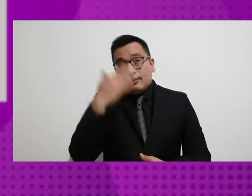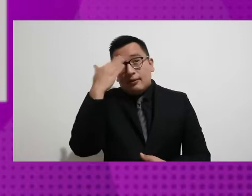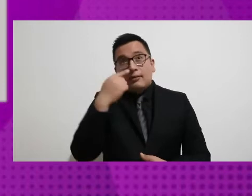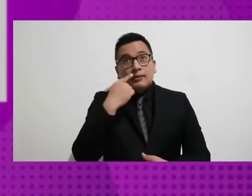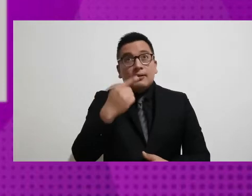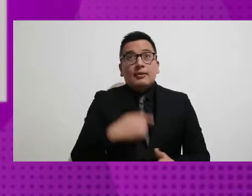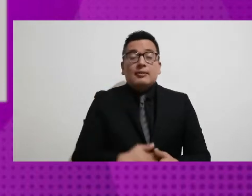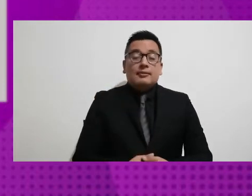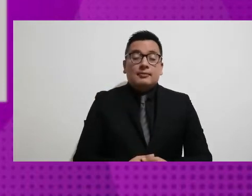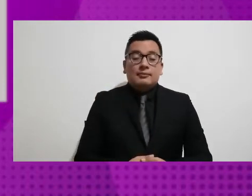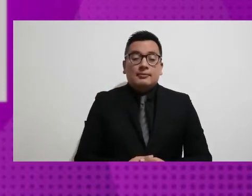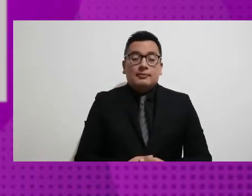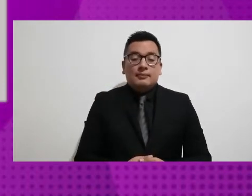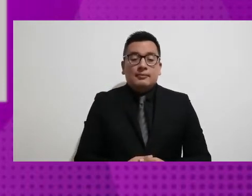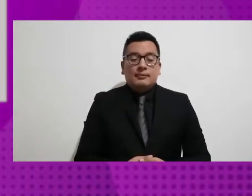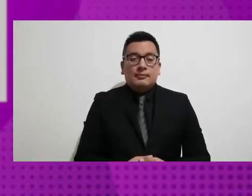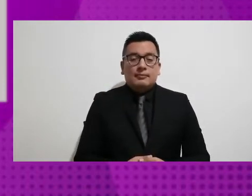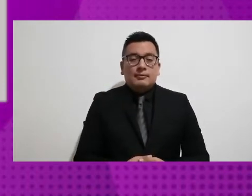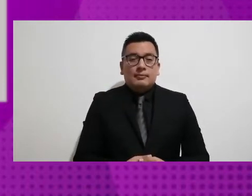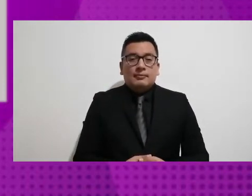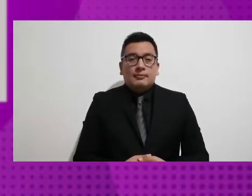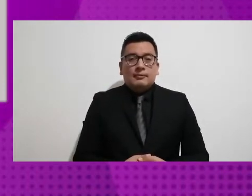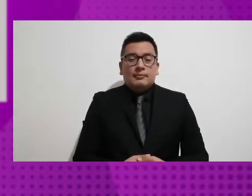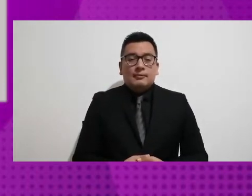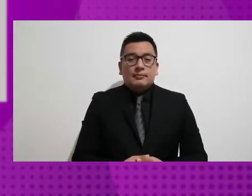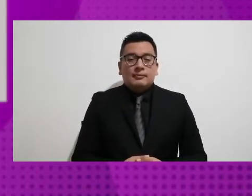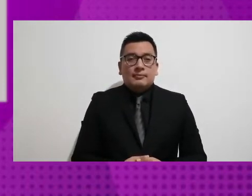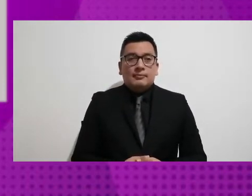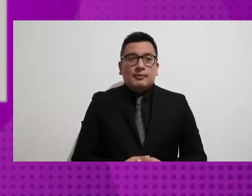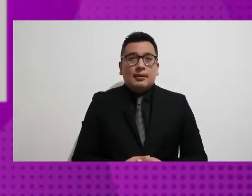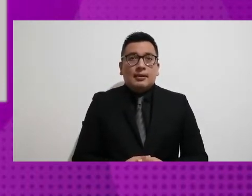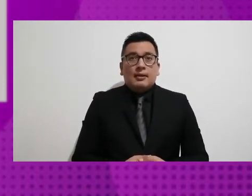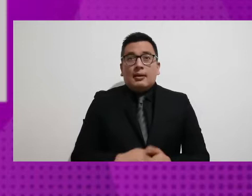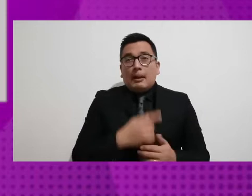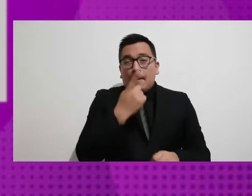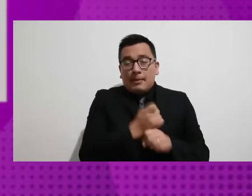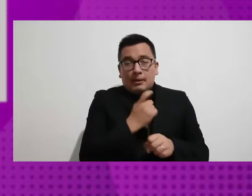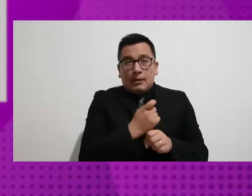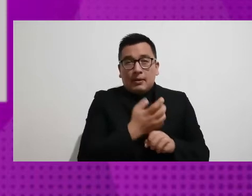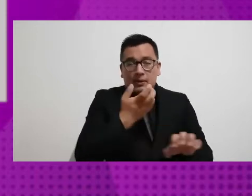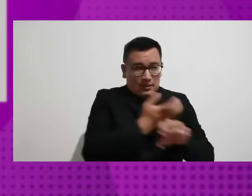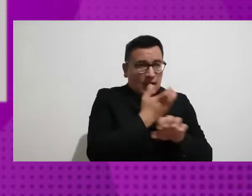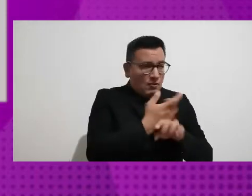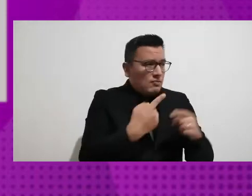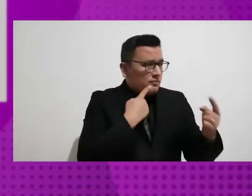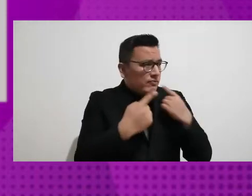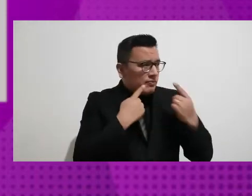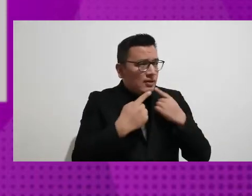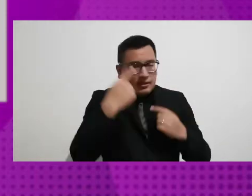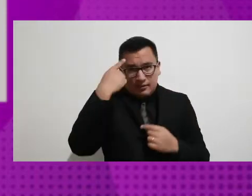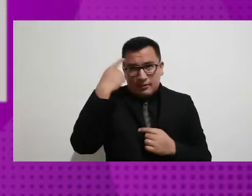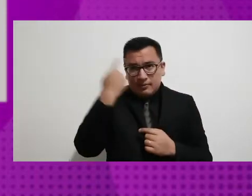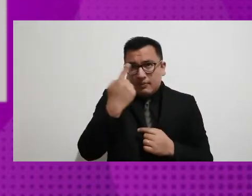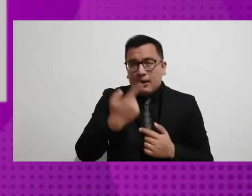Fíjense ustedes, se alcanza primero la paridad en los estados y después esa paridad